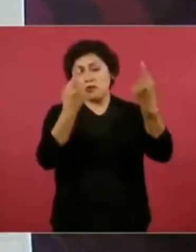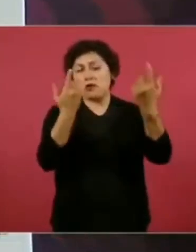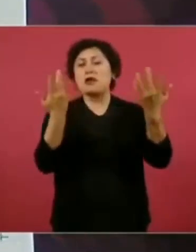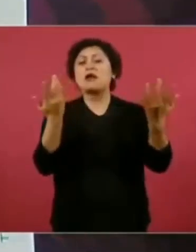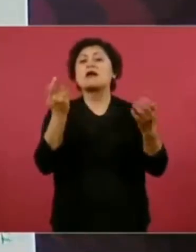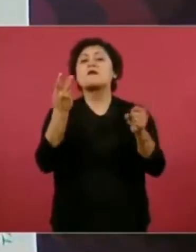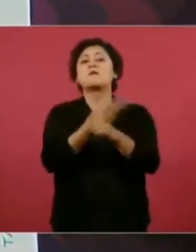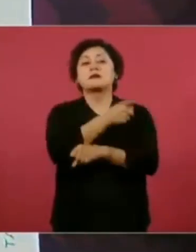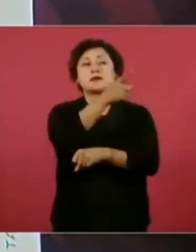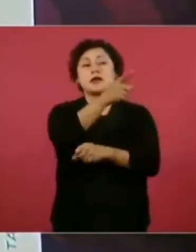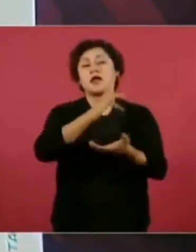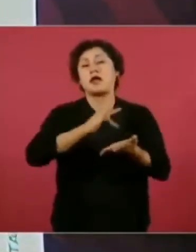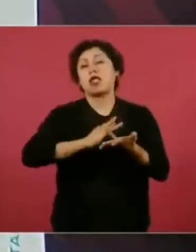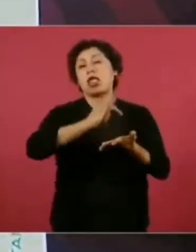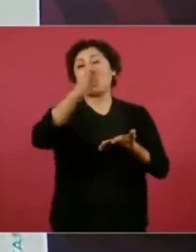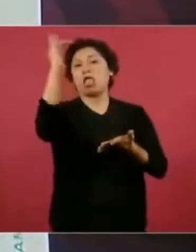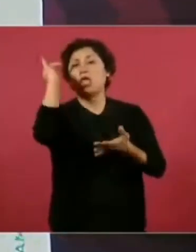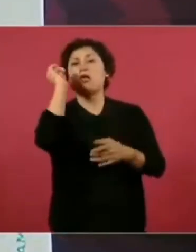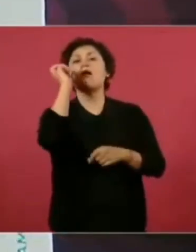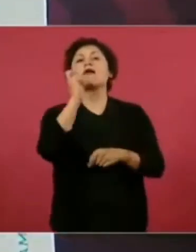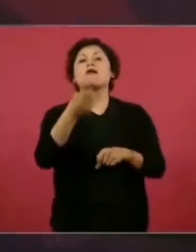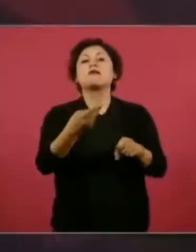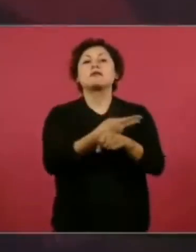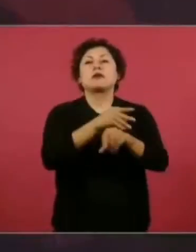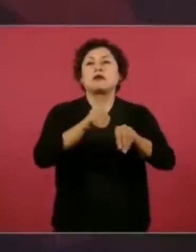Ven las redes sociales, los periódicos,